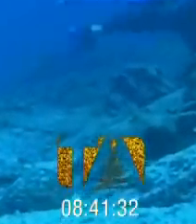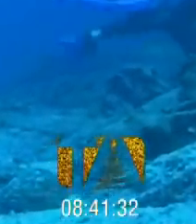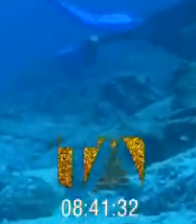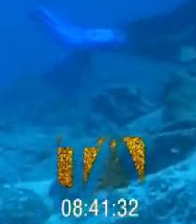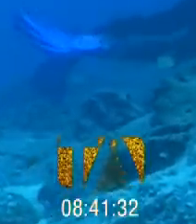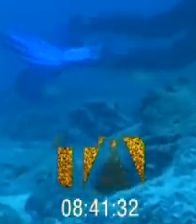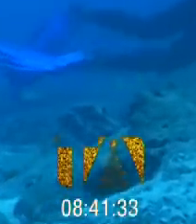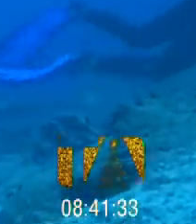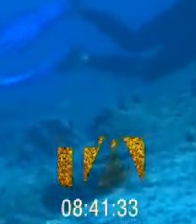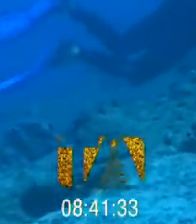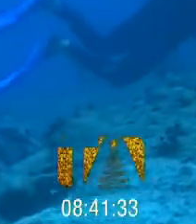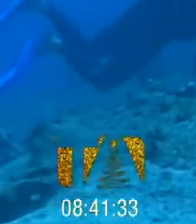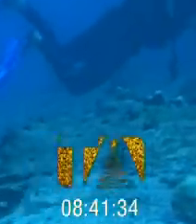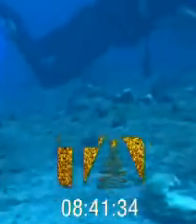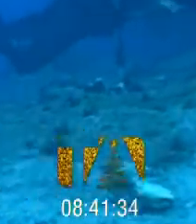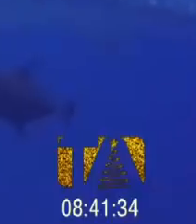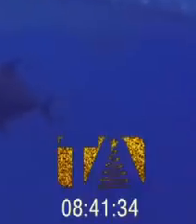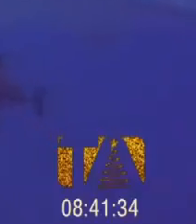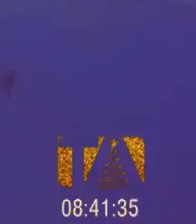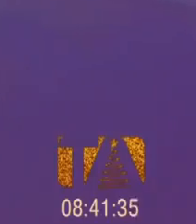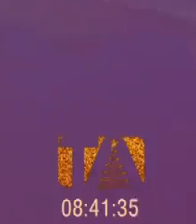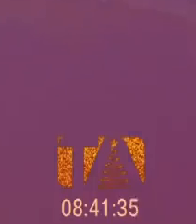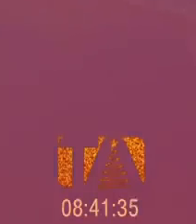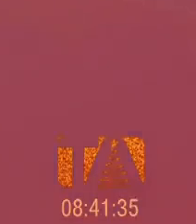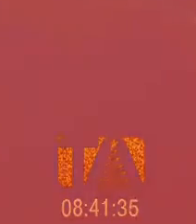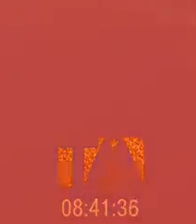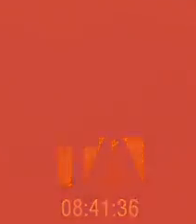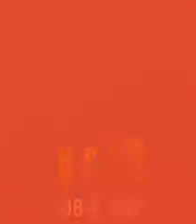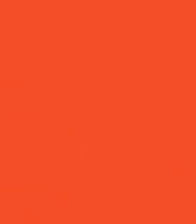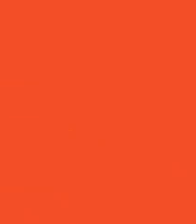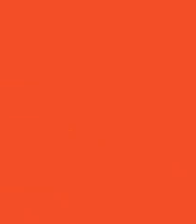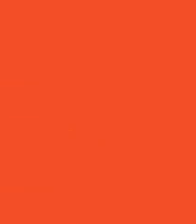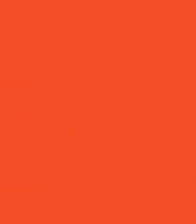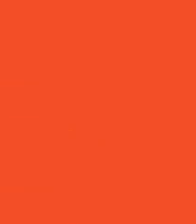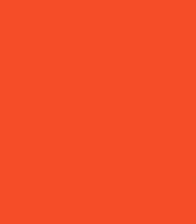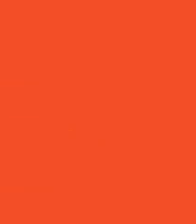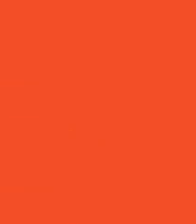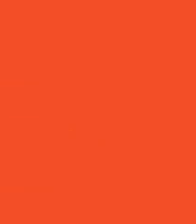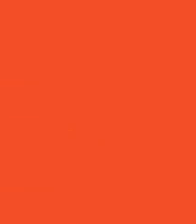comer, por ejemplo, fundas de plástico y morir. Helen Quiñones, 24.